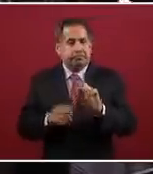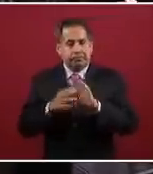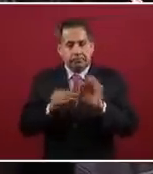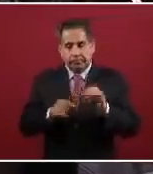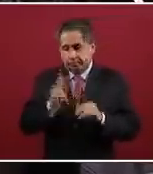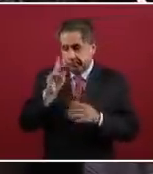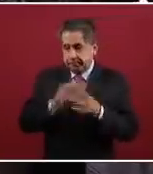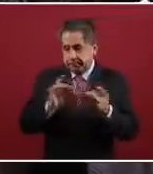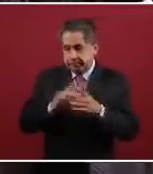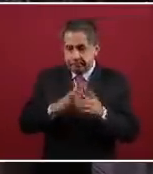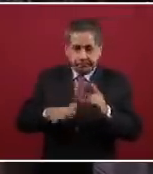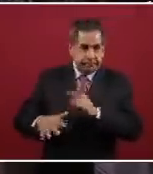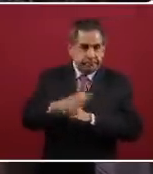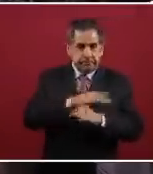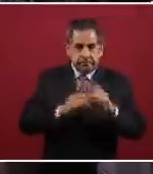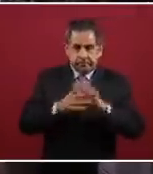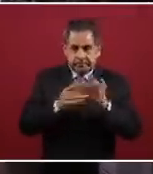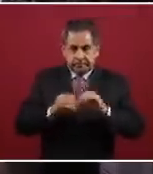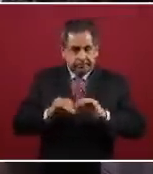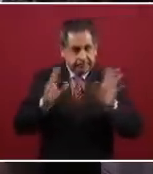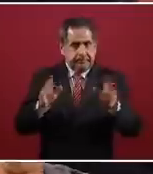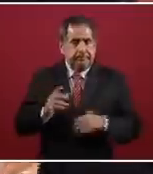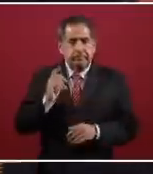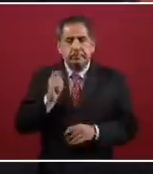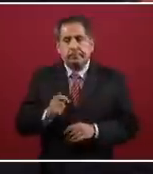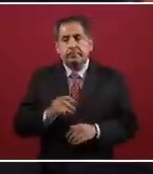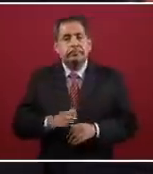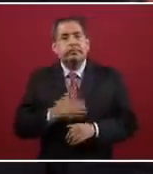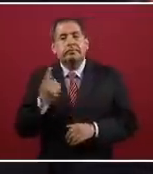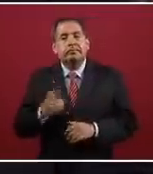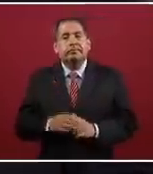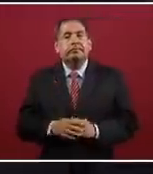dar ese contexto, porque